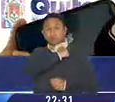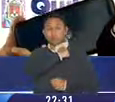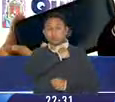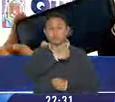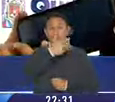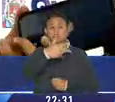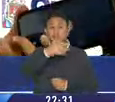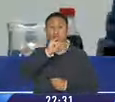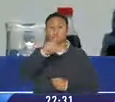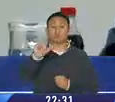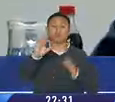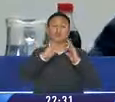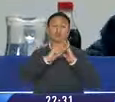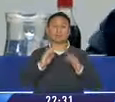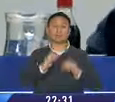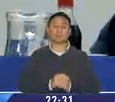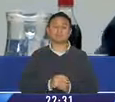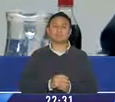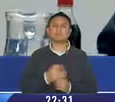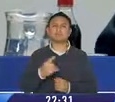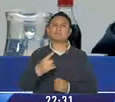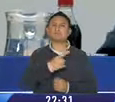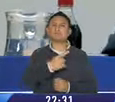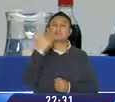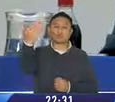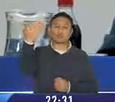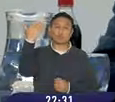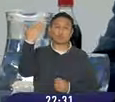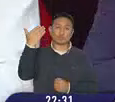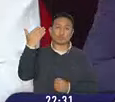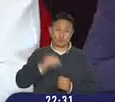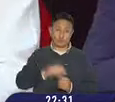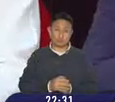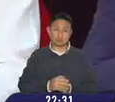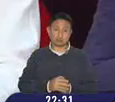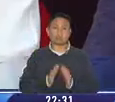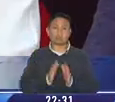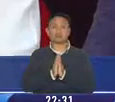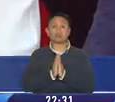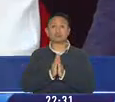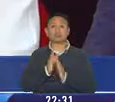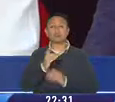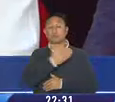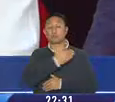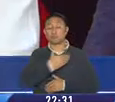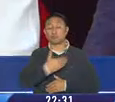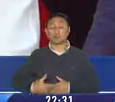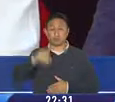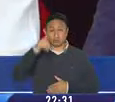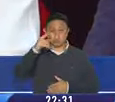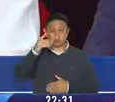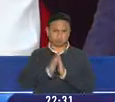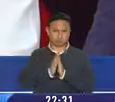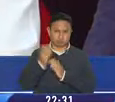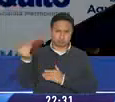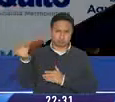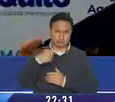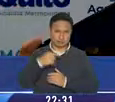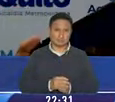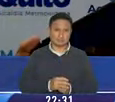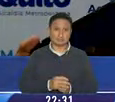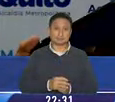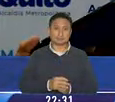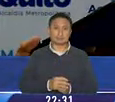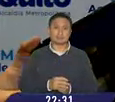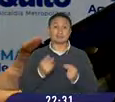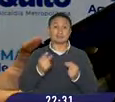Chillos, Tumbaco. Ante esta situación, el alcalde Pavel Muñoz hizo un llamado al presidente de la República, Guillermo Lasso. Que entregue de